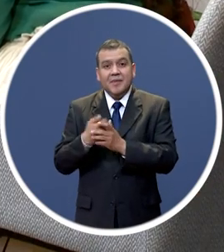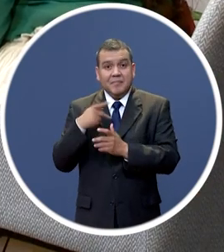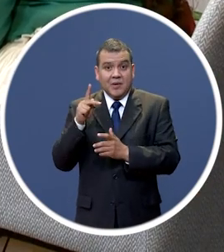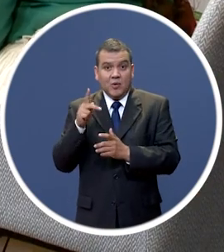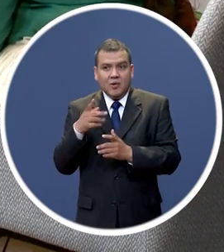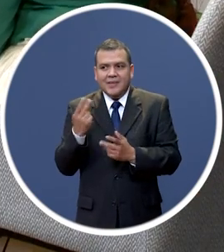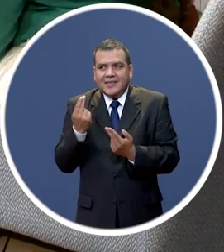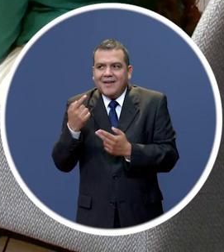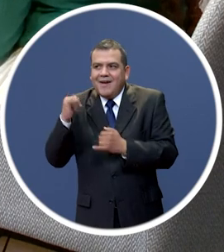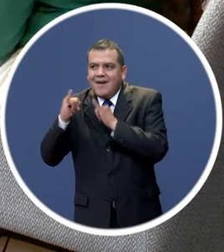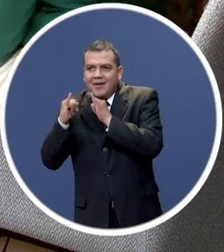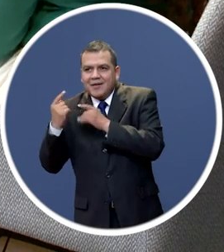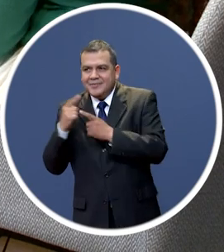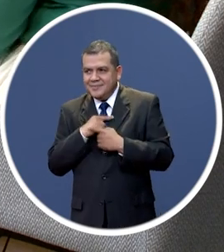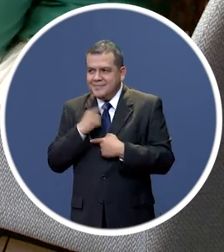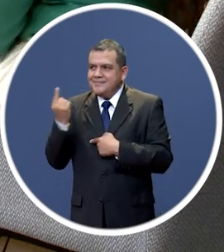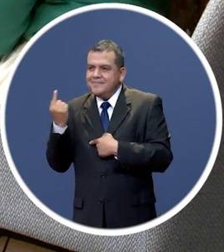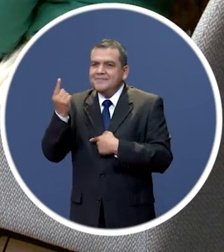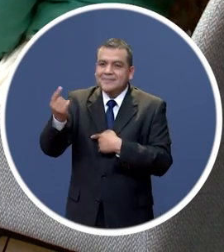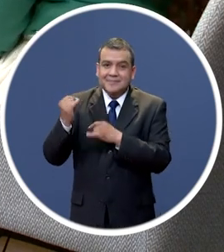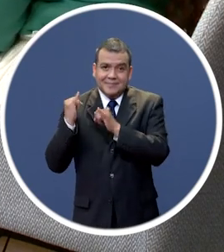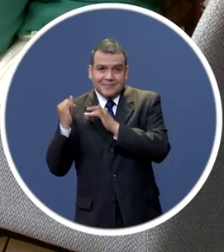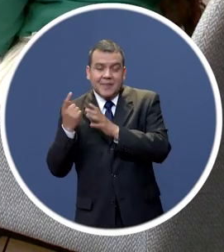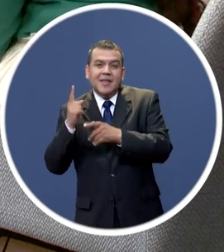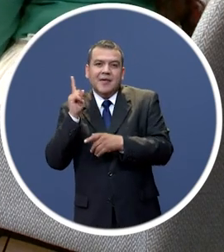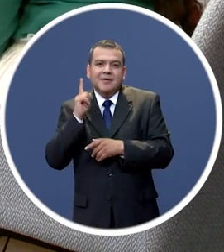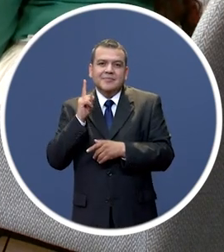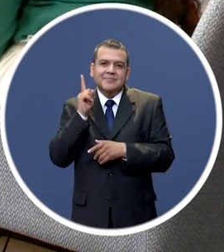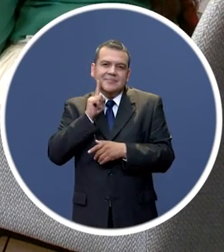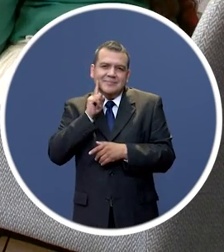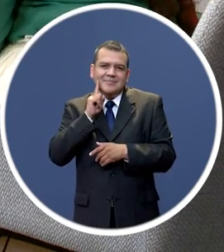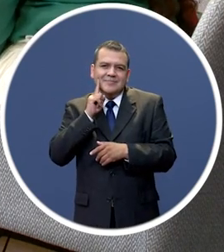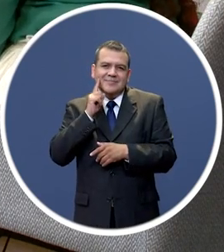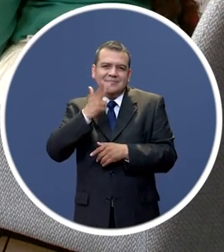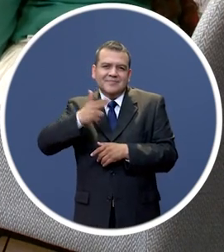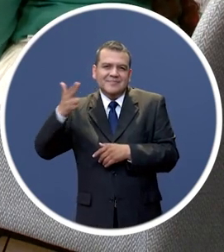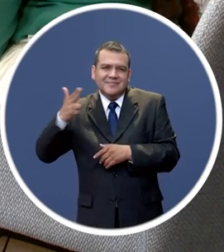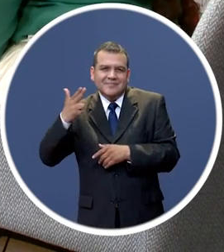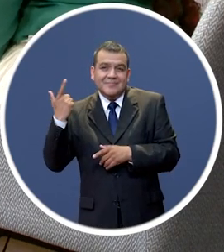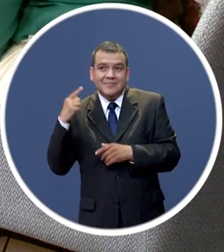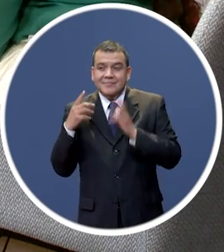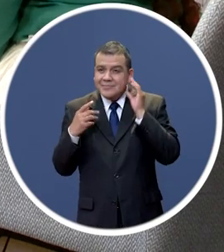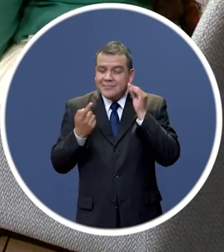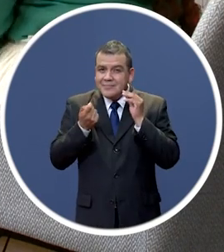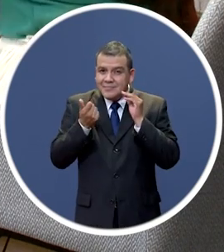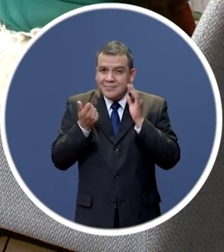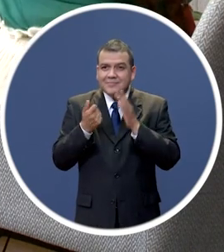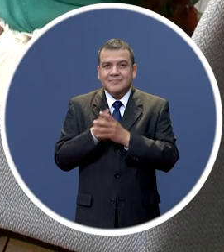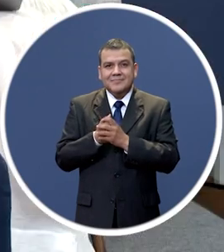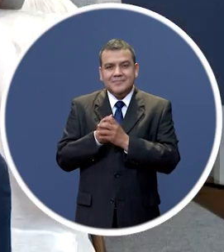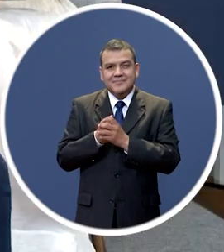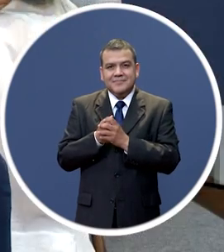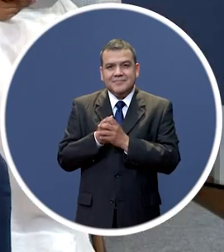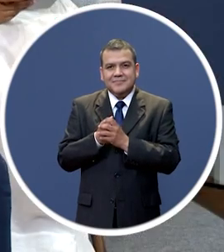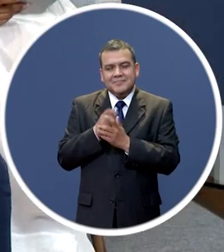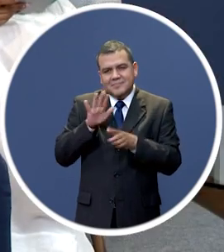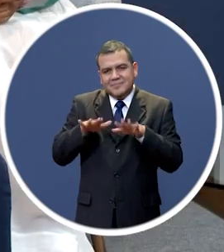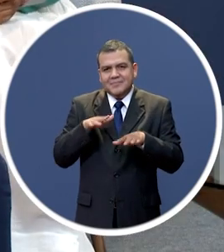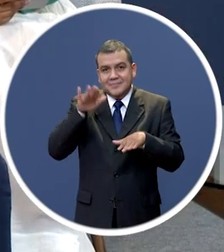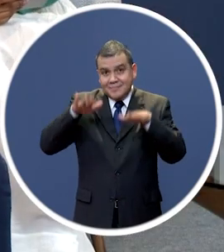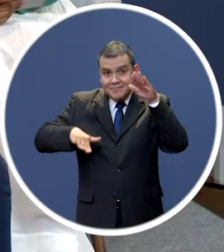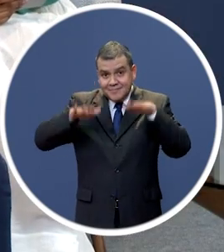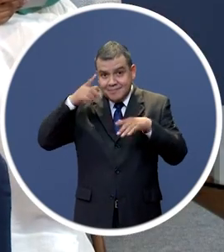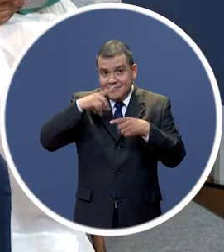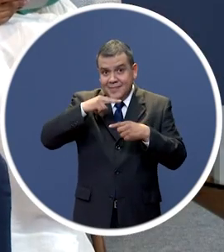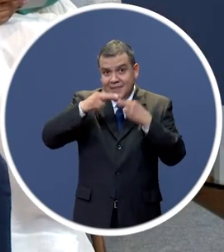pero un intérprete me ayudaba. una sorda que sí escuchaba un poquito a niveles de audición. Entonces, ella